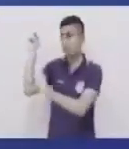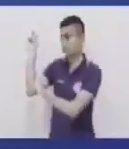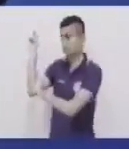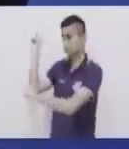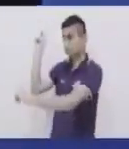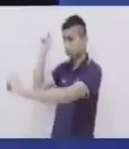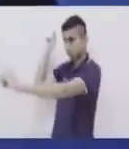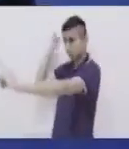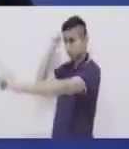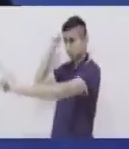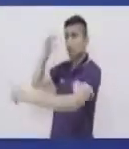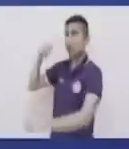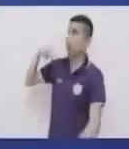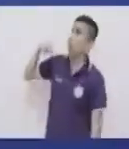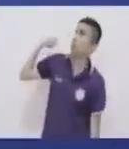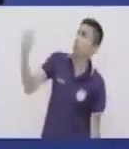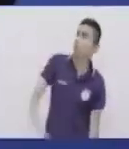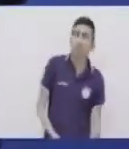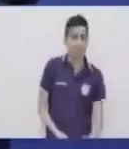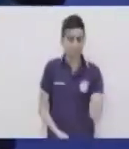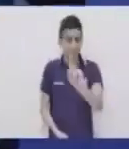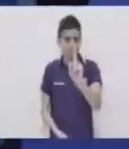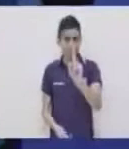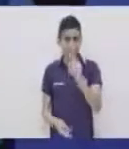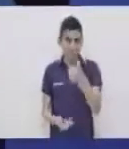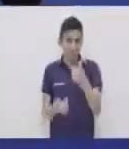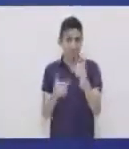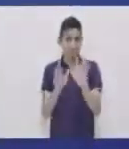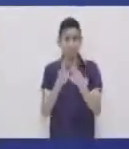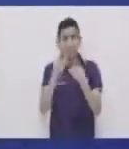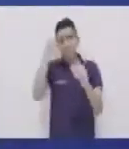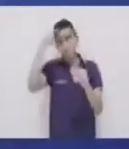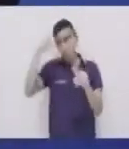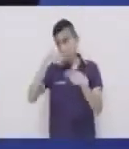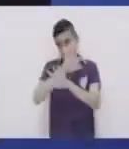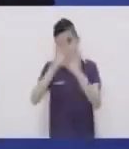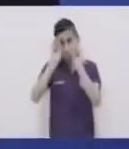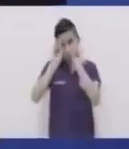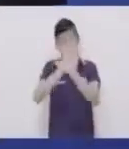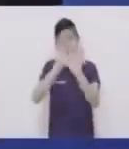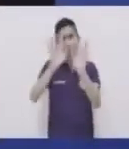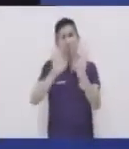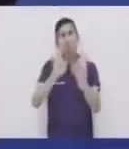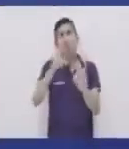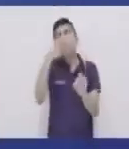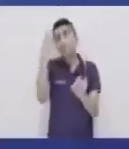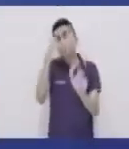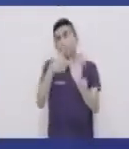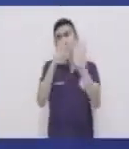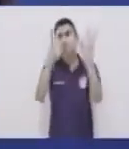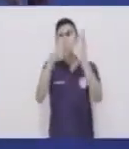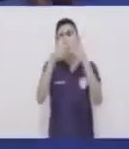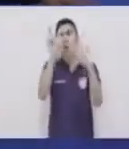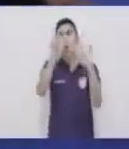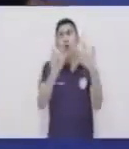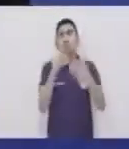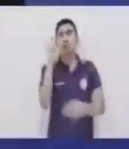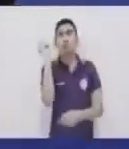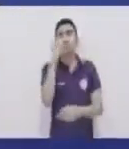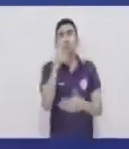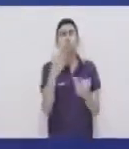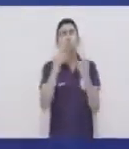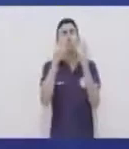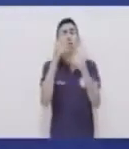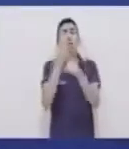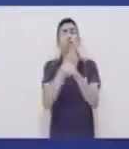Y hago el lanzamiento. Y esa ha sido la clase del día de hoy. Estuvimos trabajando lanzamientos de diferentes objetos.